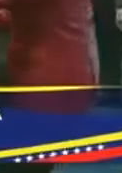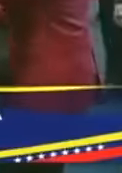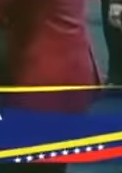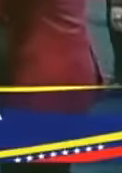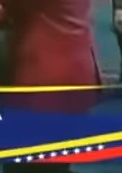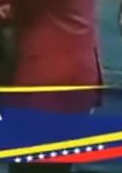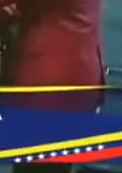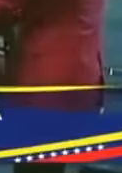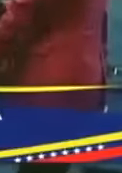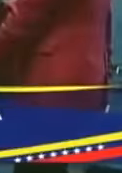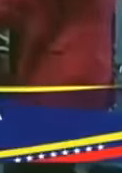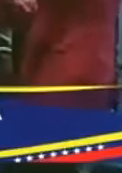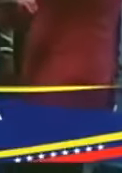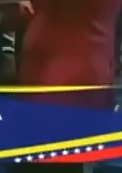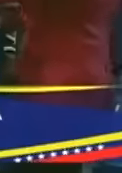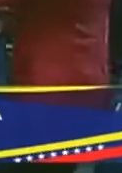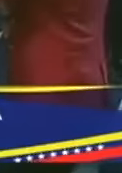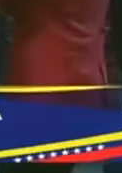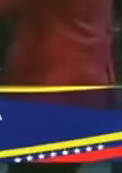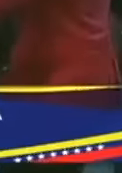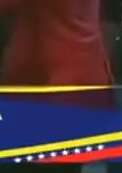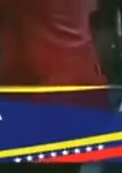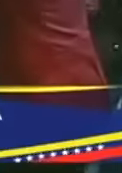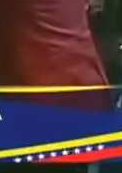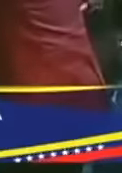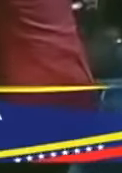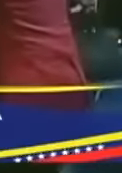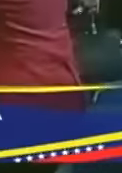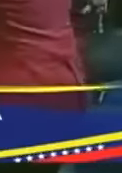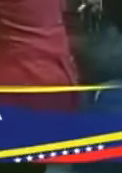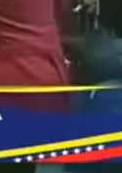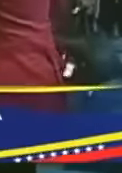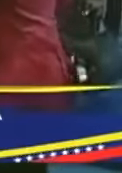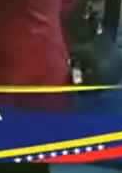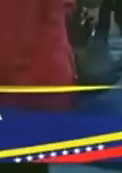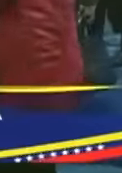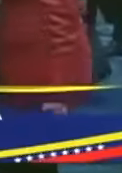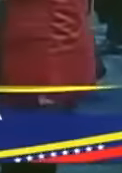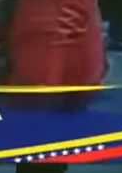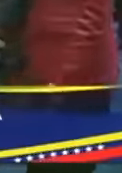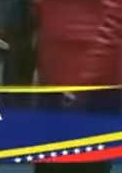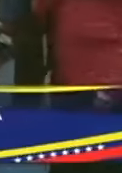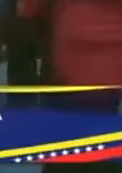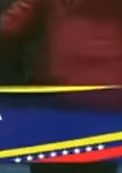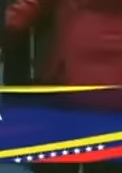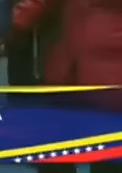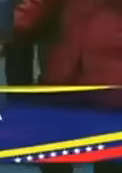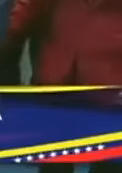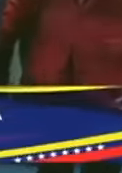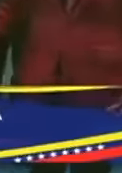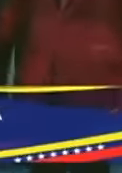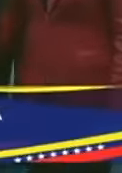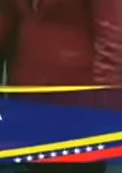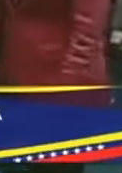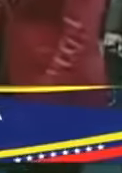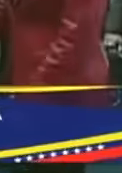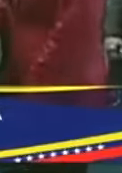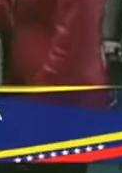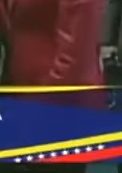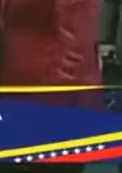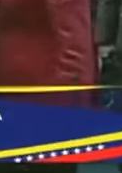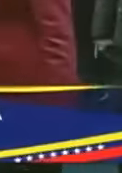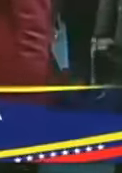al fiscal Tarek William Saab, el Contralor General de la República, la presidenta del Tribunal Supremo